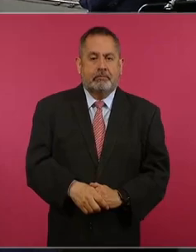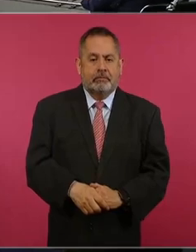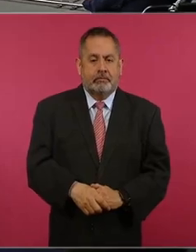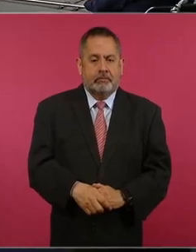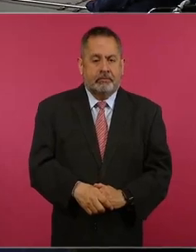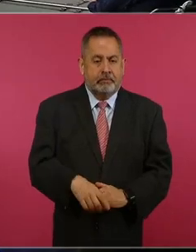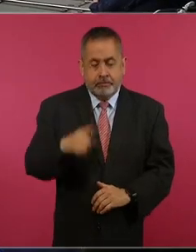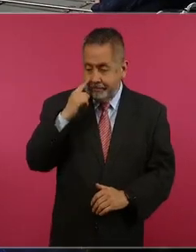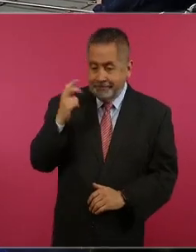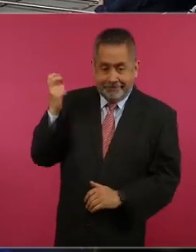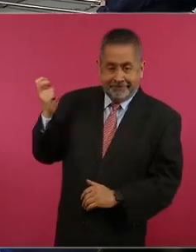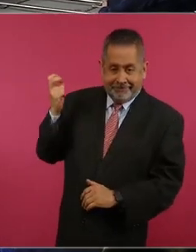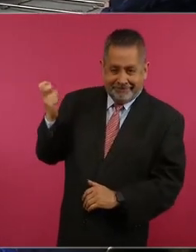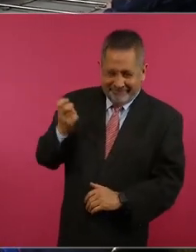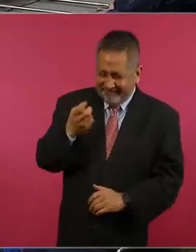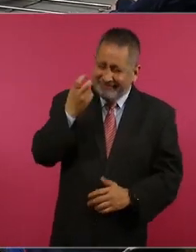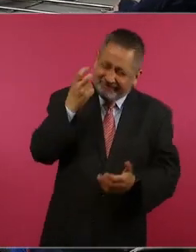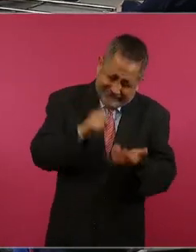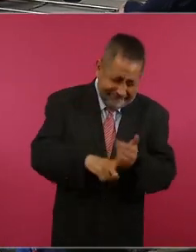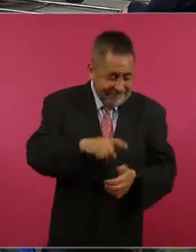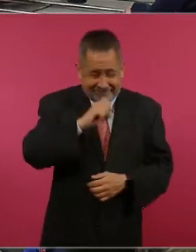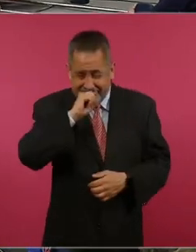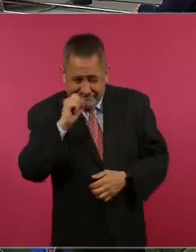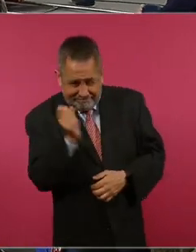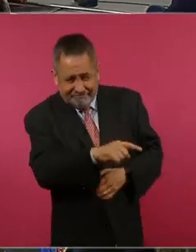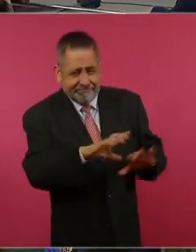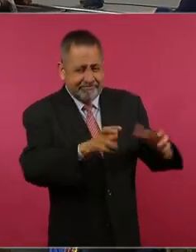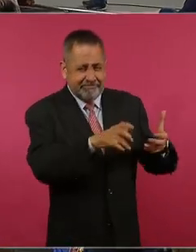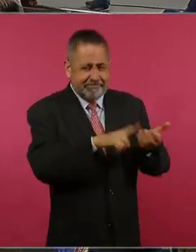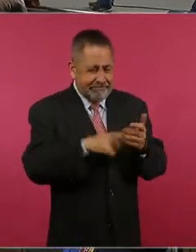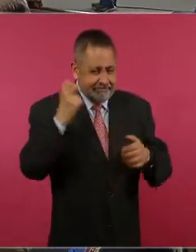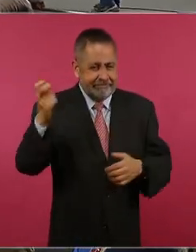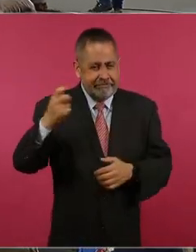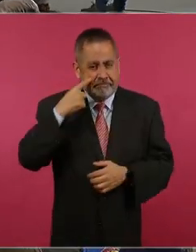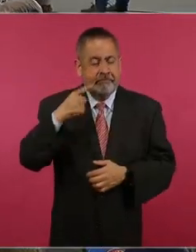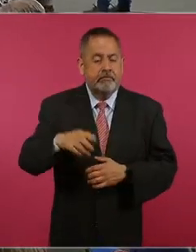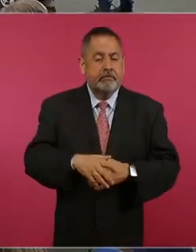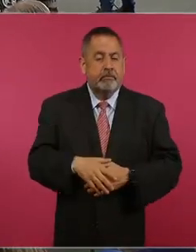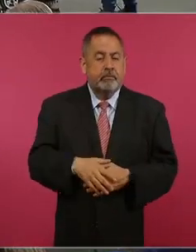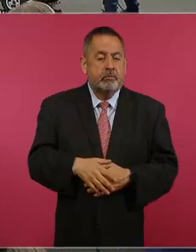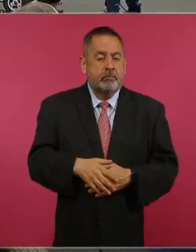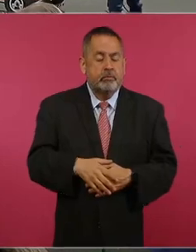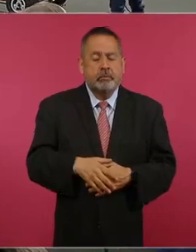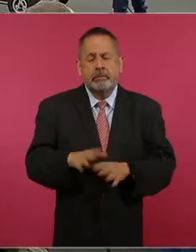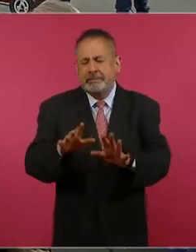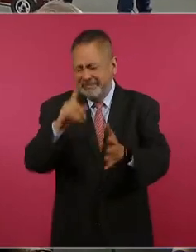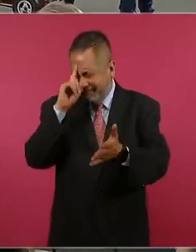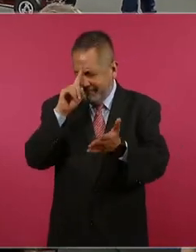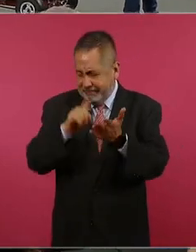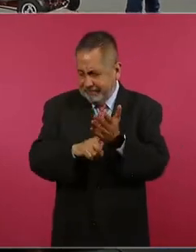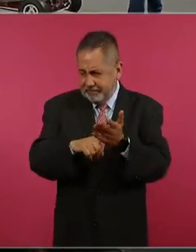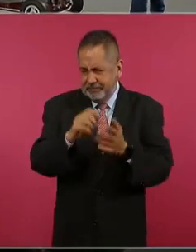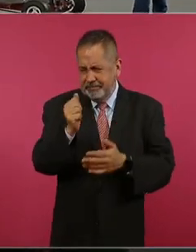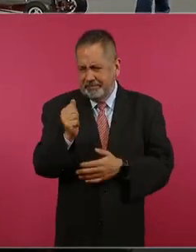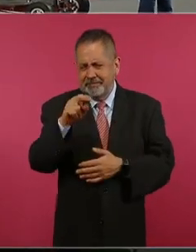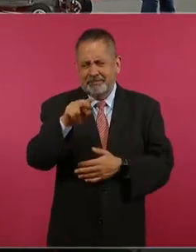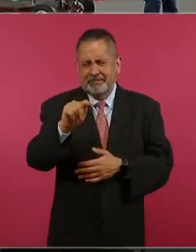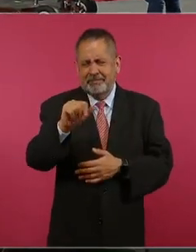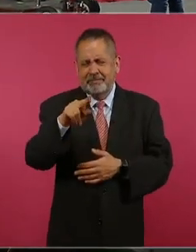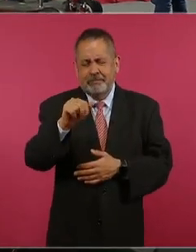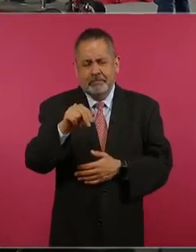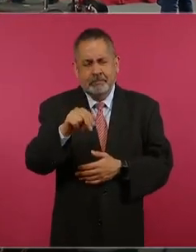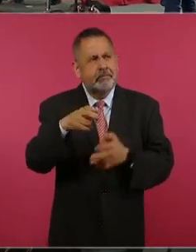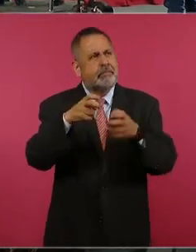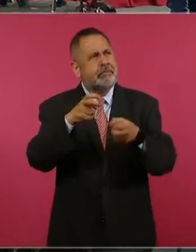Esto, miren, esta es la esencia. Esto, creo que Santana estaba en Colombia.